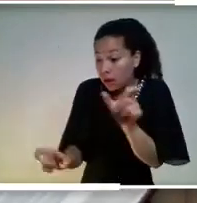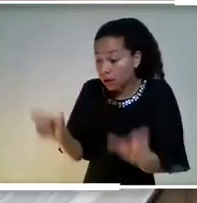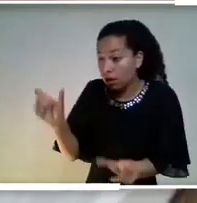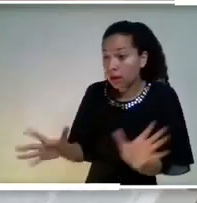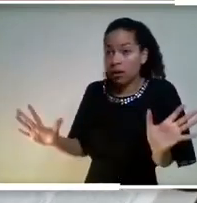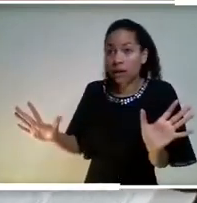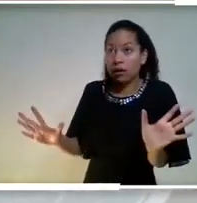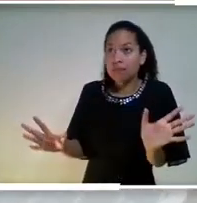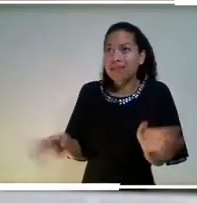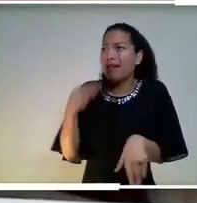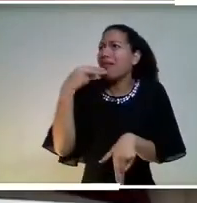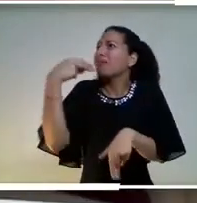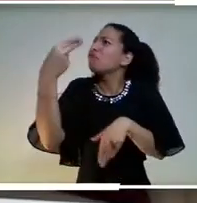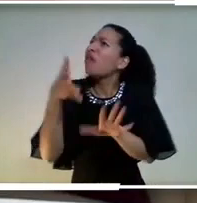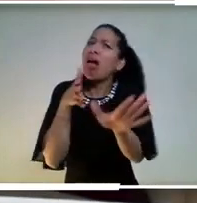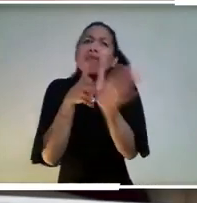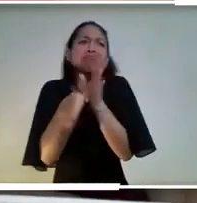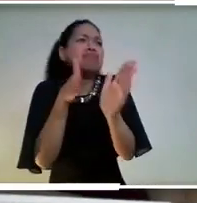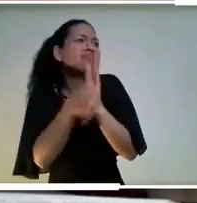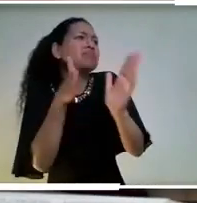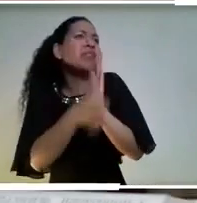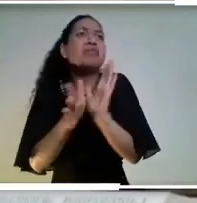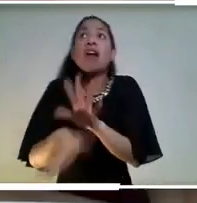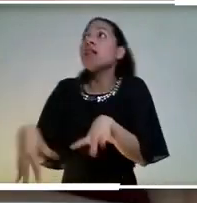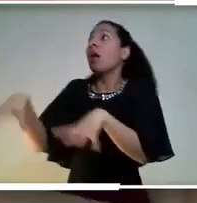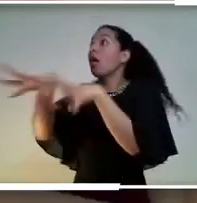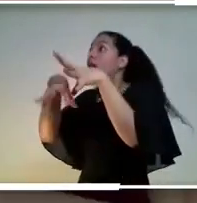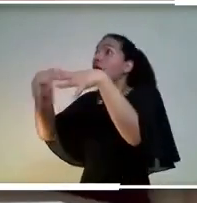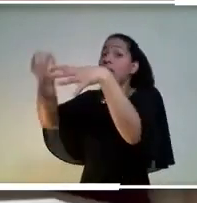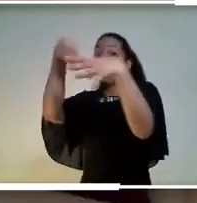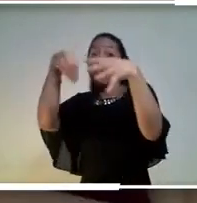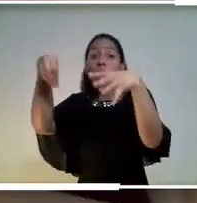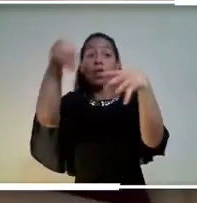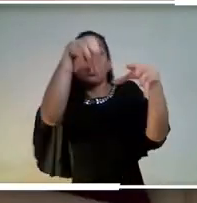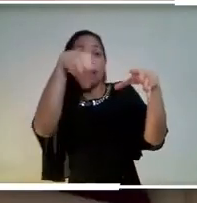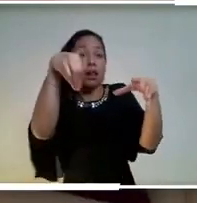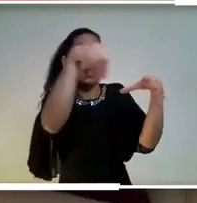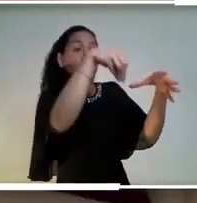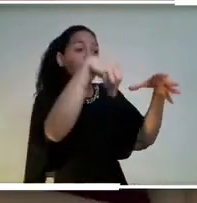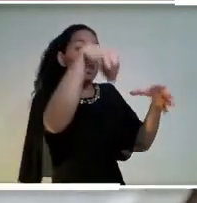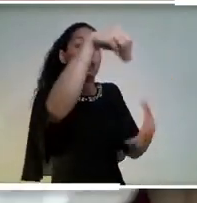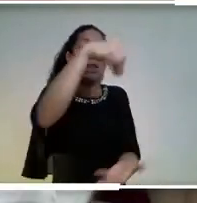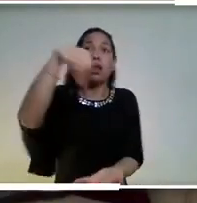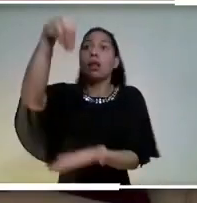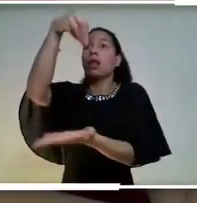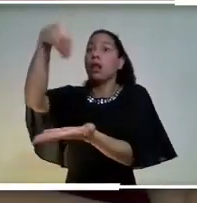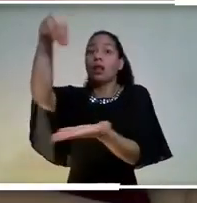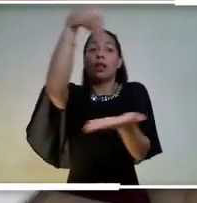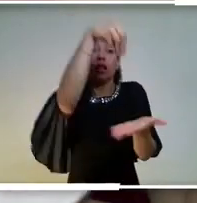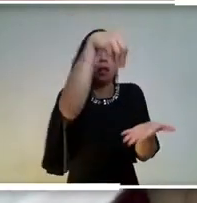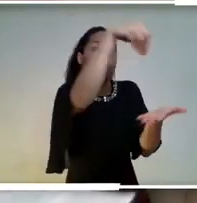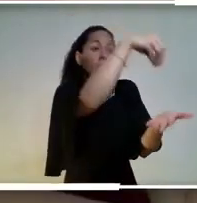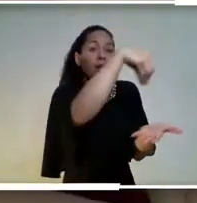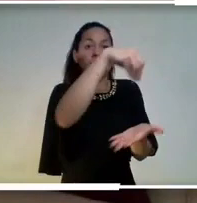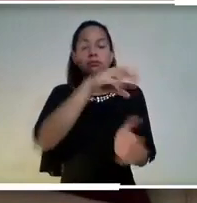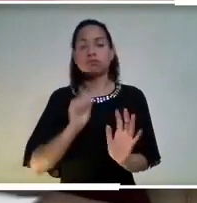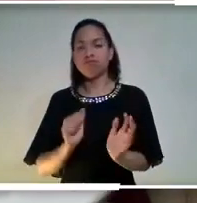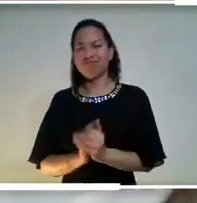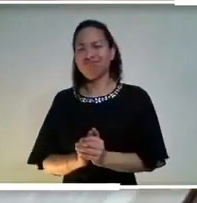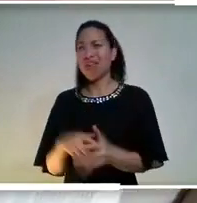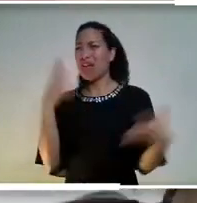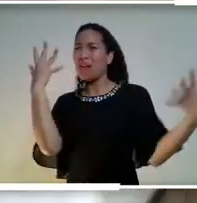a veces eso nos reconfortamos asustado y confundimos alma con aliento de vida o espíritu de vida